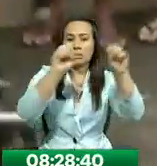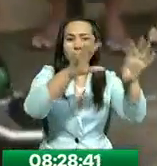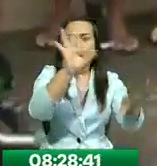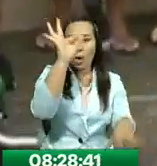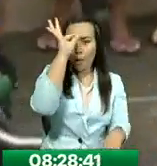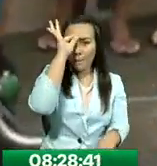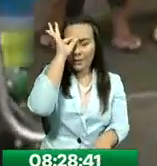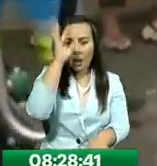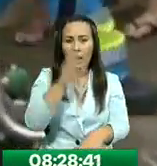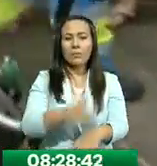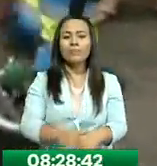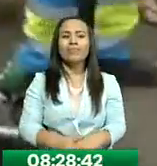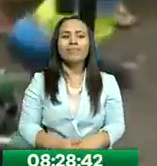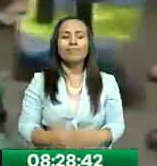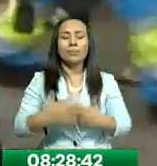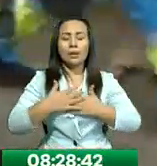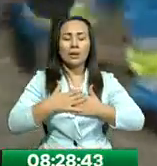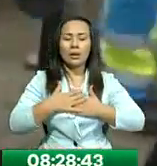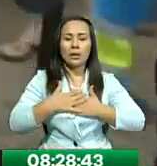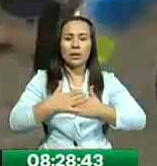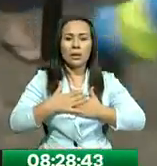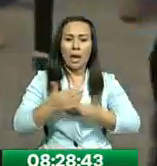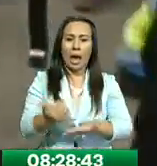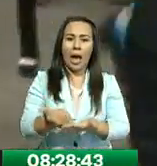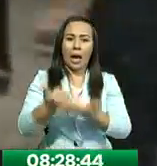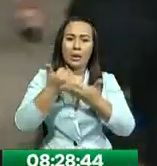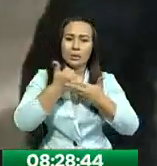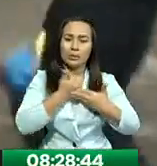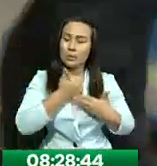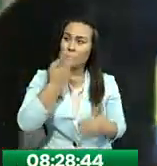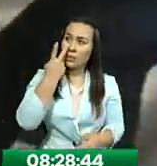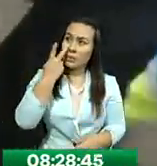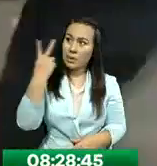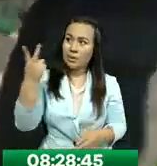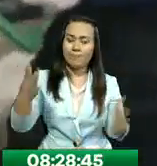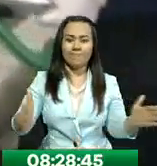paramédicos y le dieron los primeros auxilios.